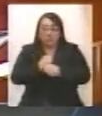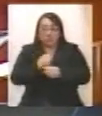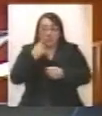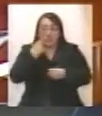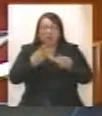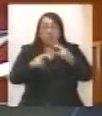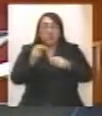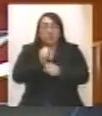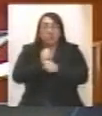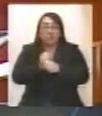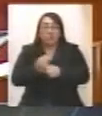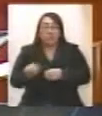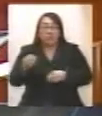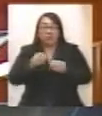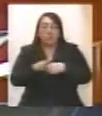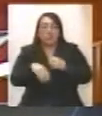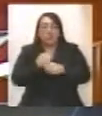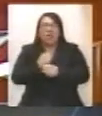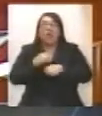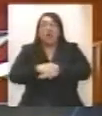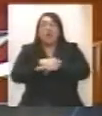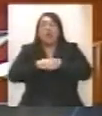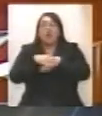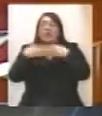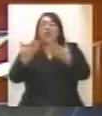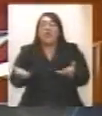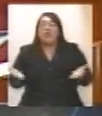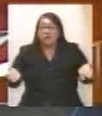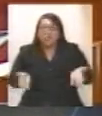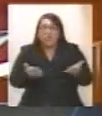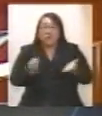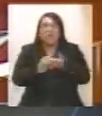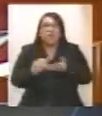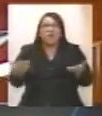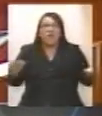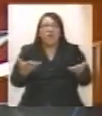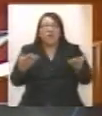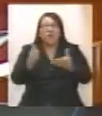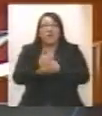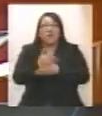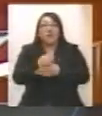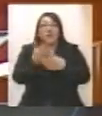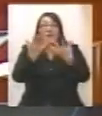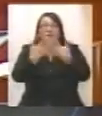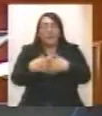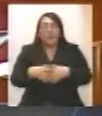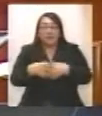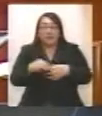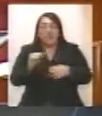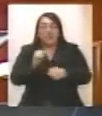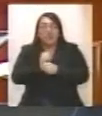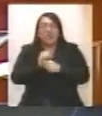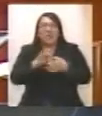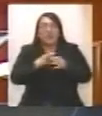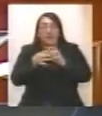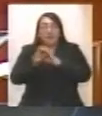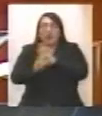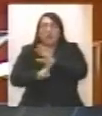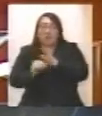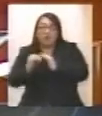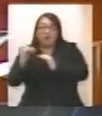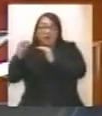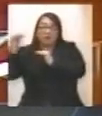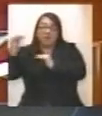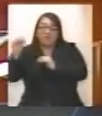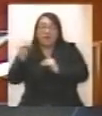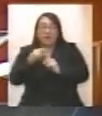aumentar las capacidades para la gestión, promover la colaboración entre empresa y la articulación en cadenas de valor